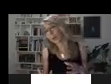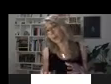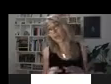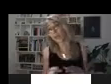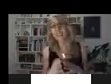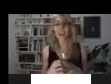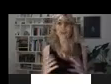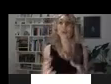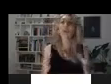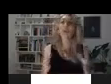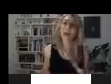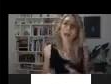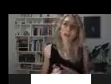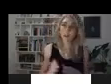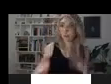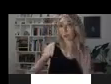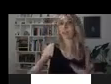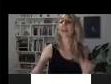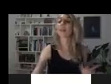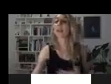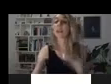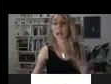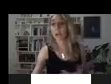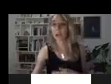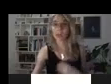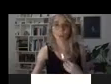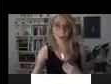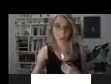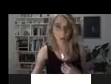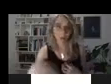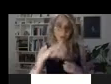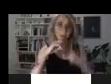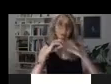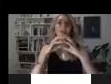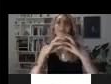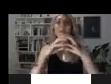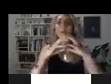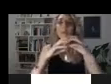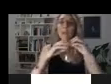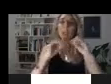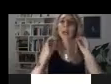un comprador está dispuesto a pagar por este bien raro y duro.